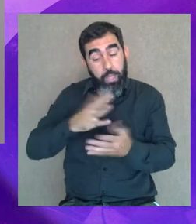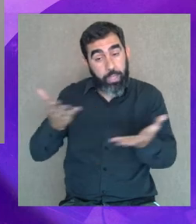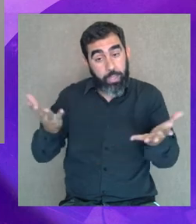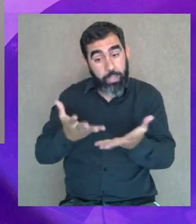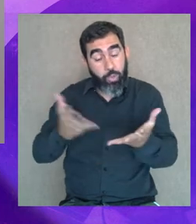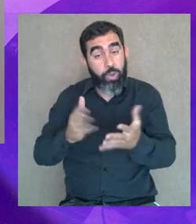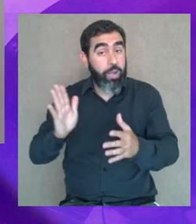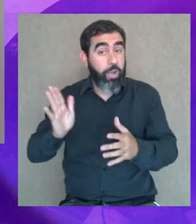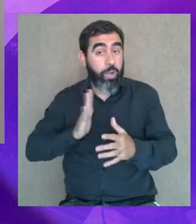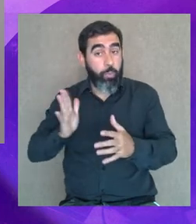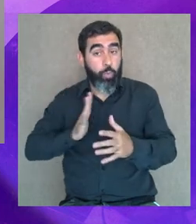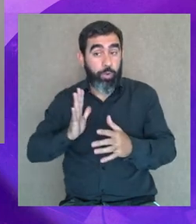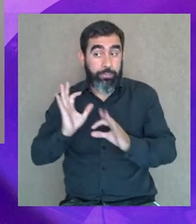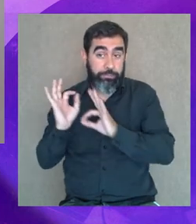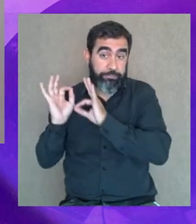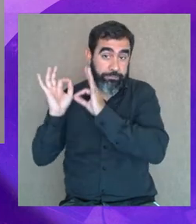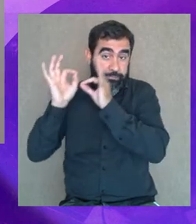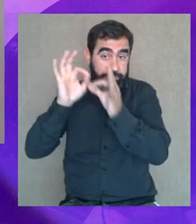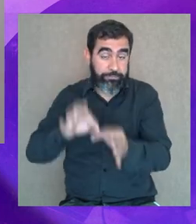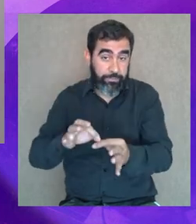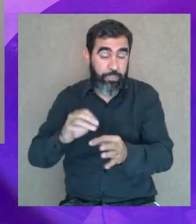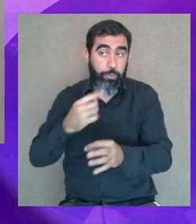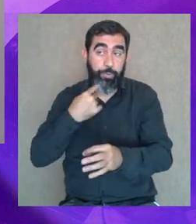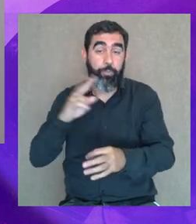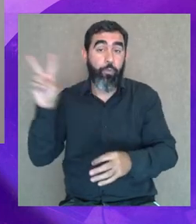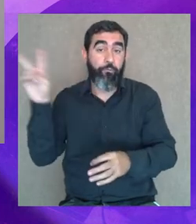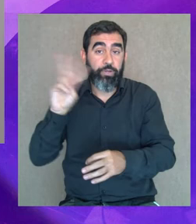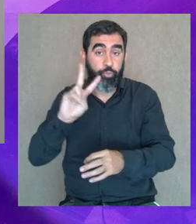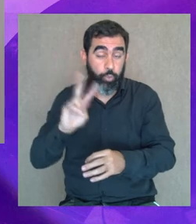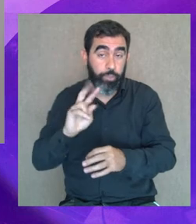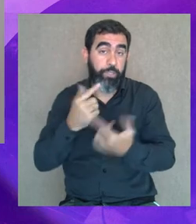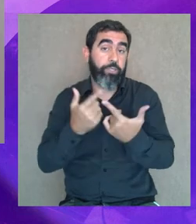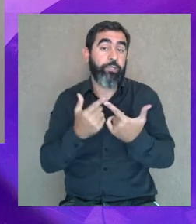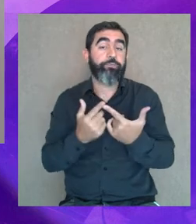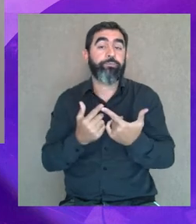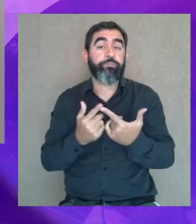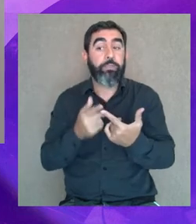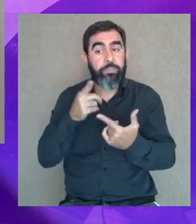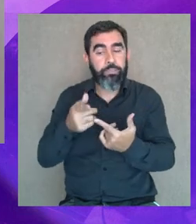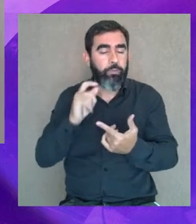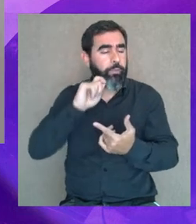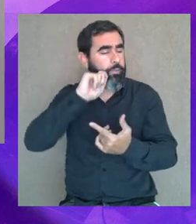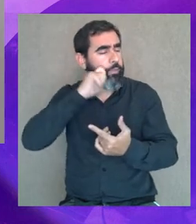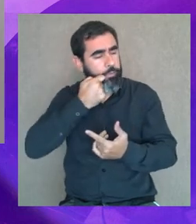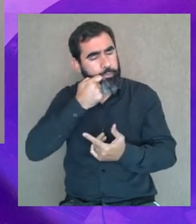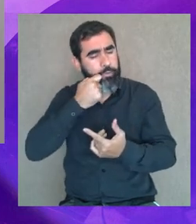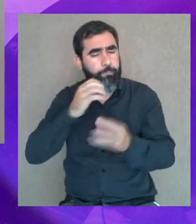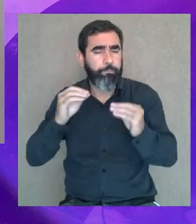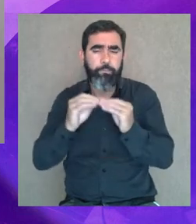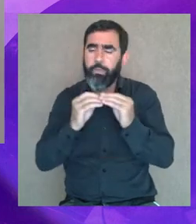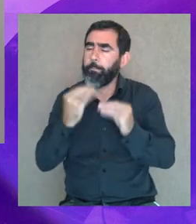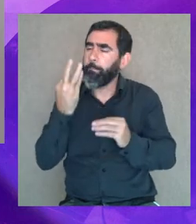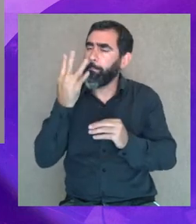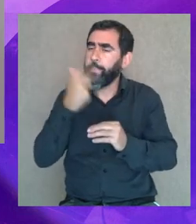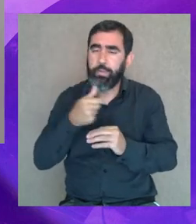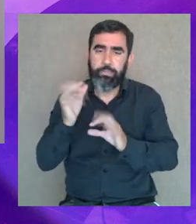las chicas que han venido de venezuela también que son divinas porque a mí me